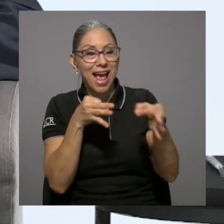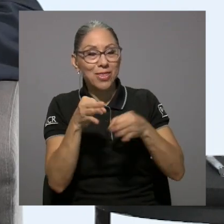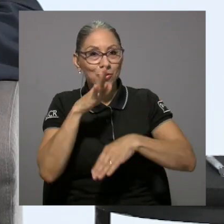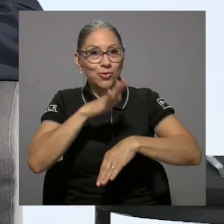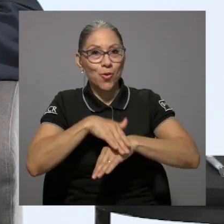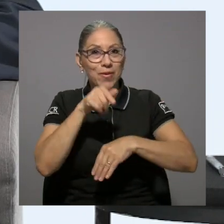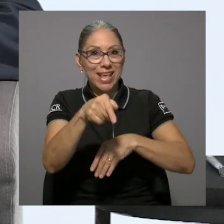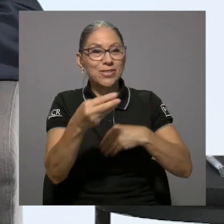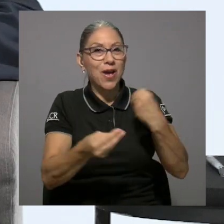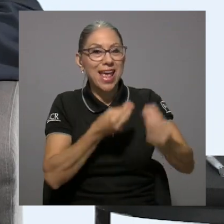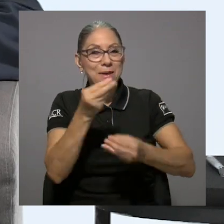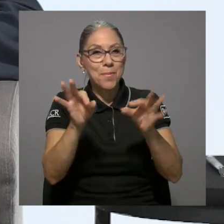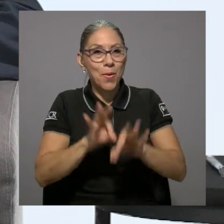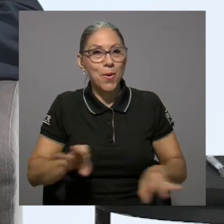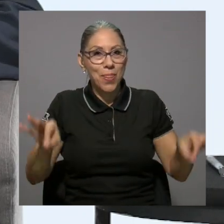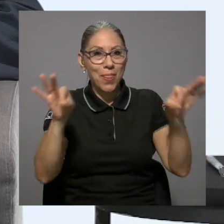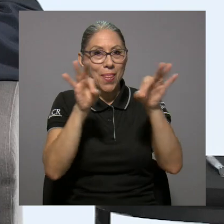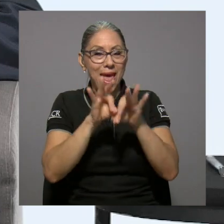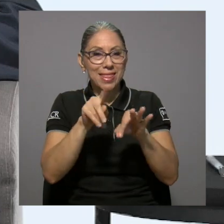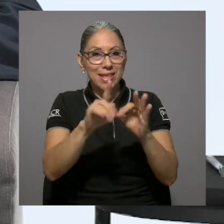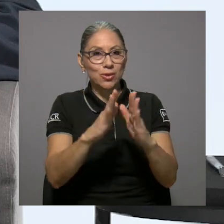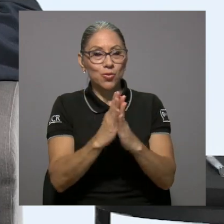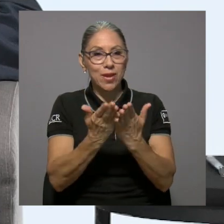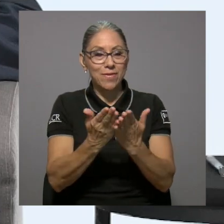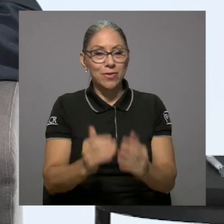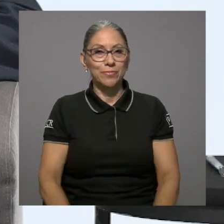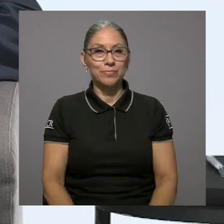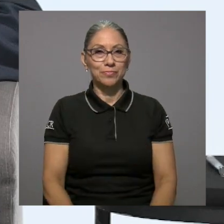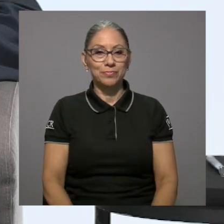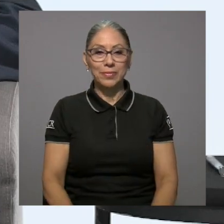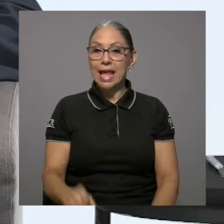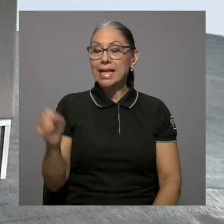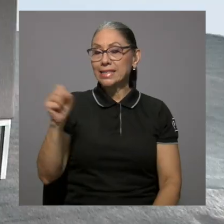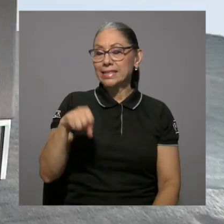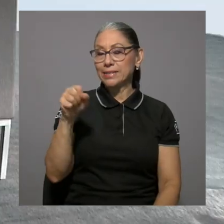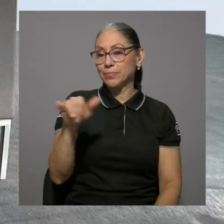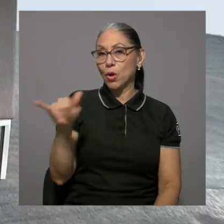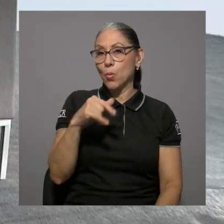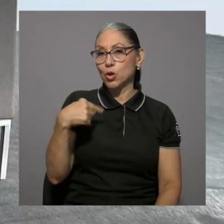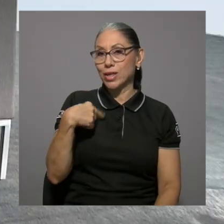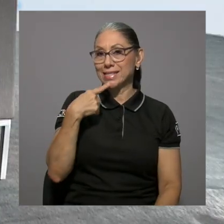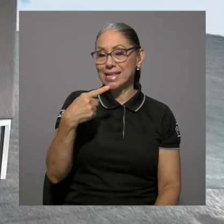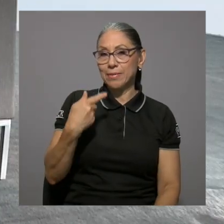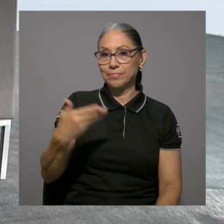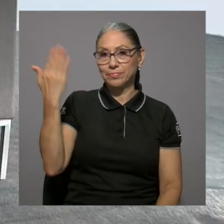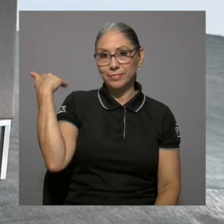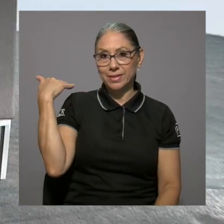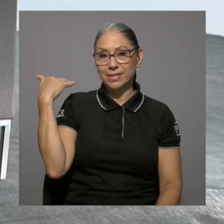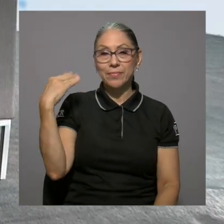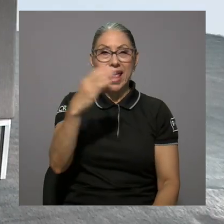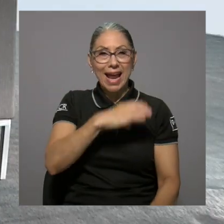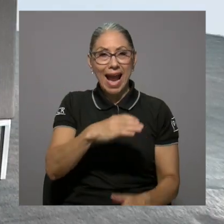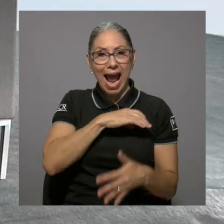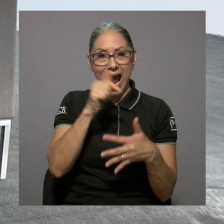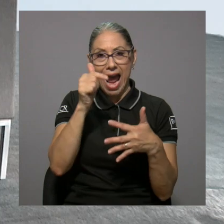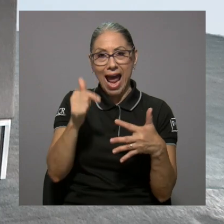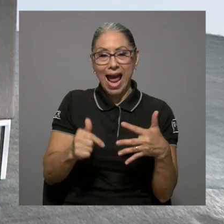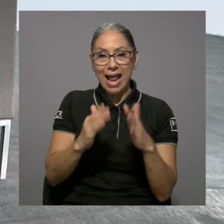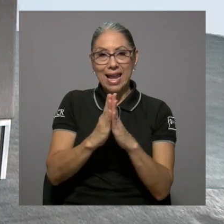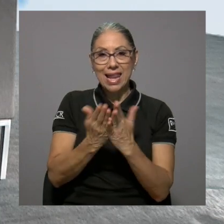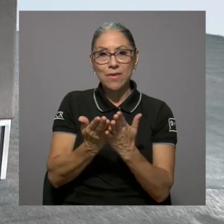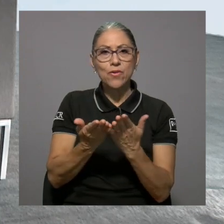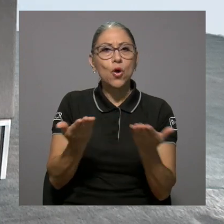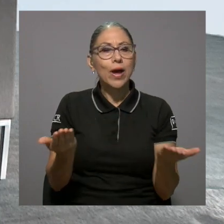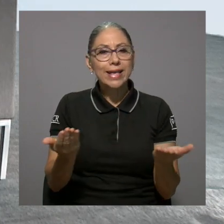ese cuadro ahí importante en su libro. Sí, como les decía, de las particularidades que